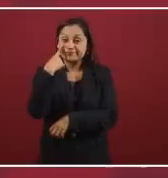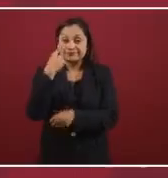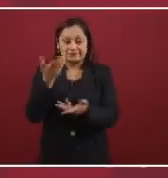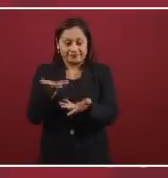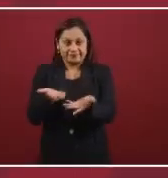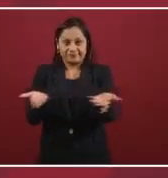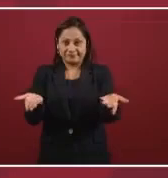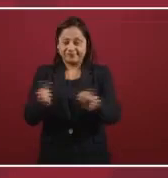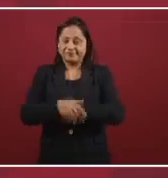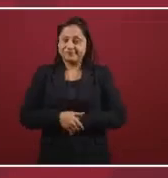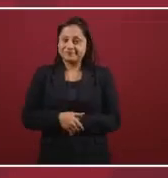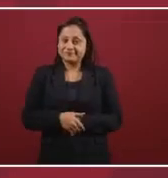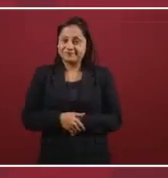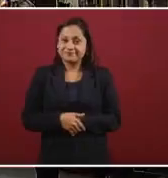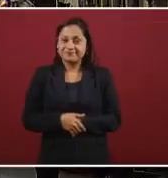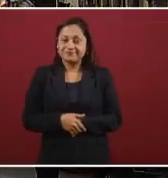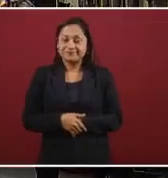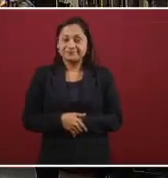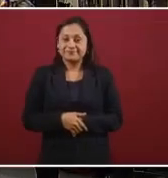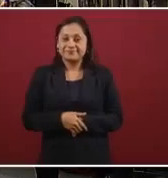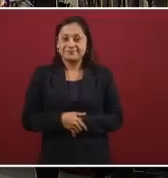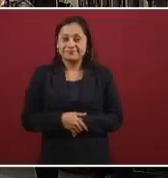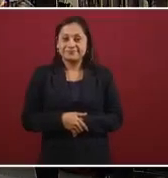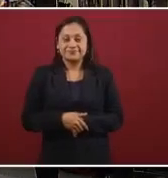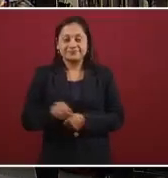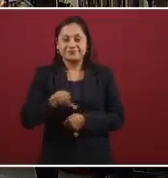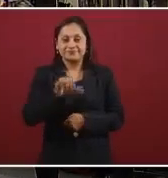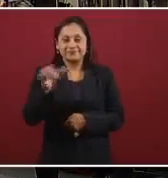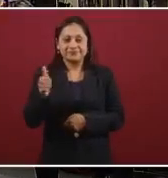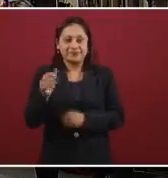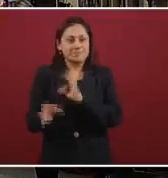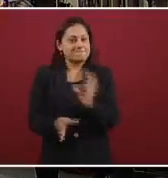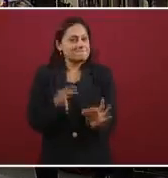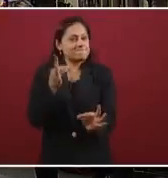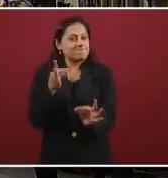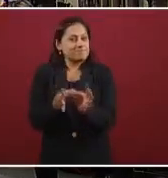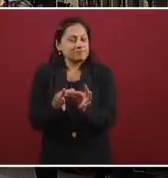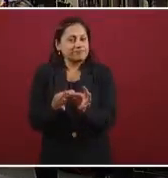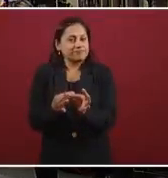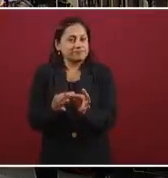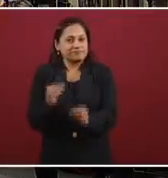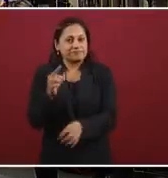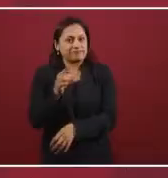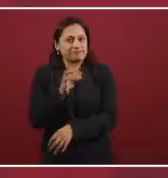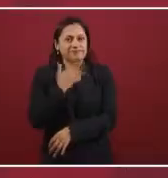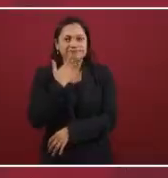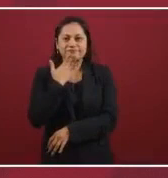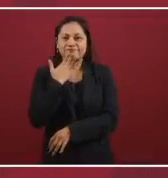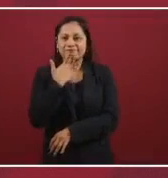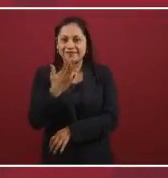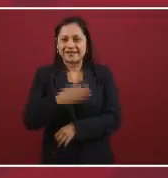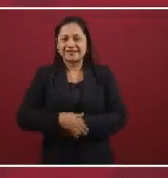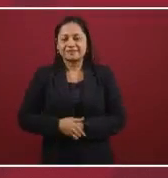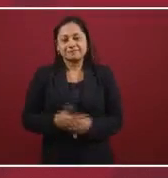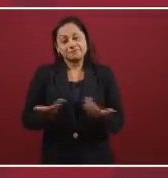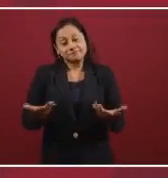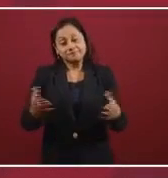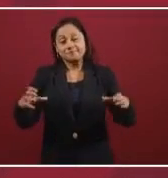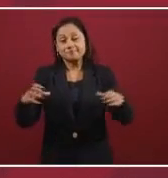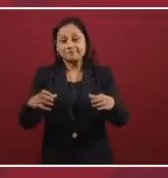que se porta al 100, ya con eso termino. Los